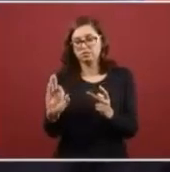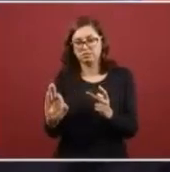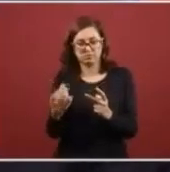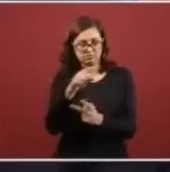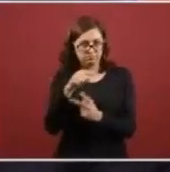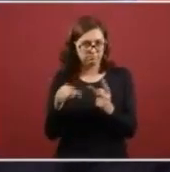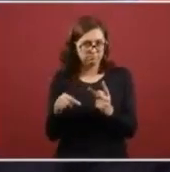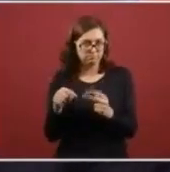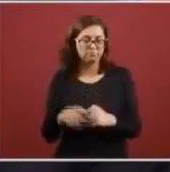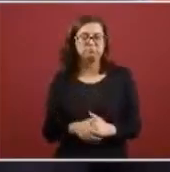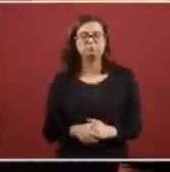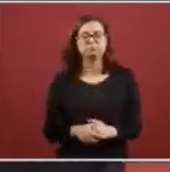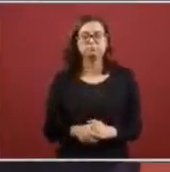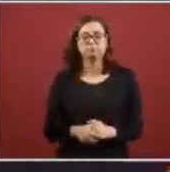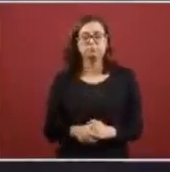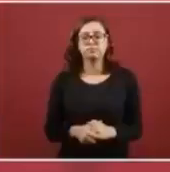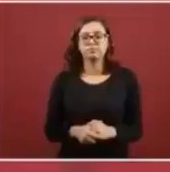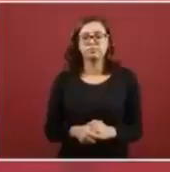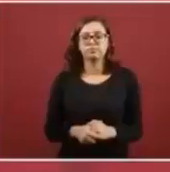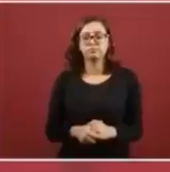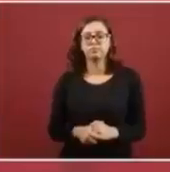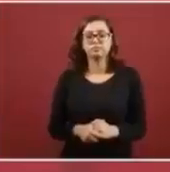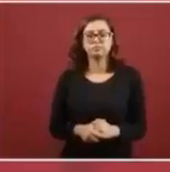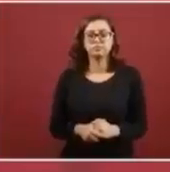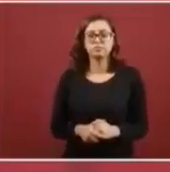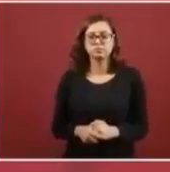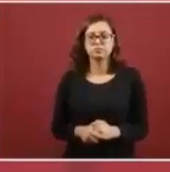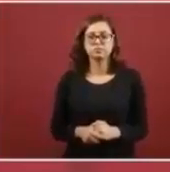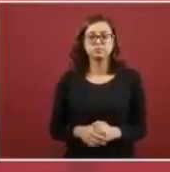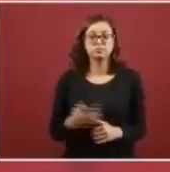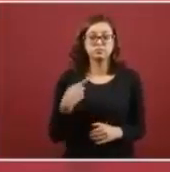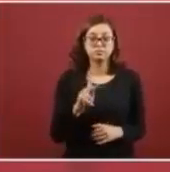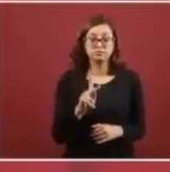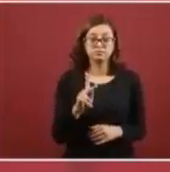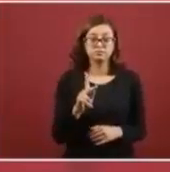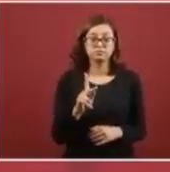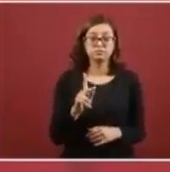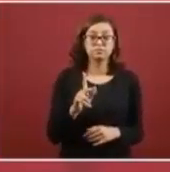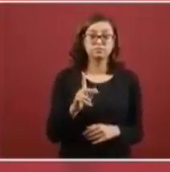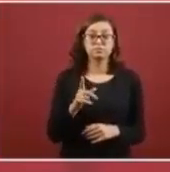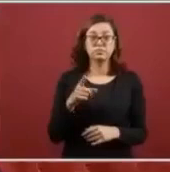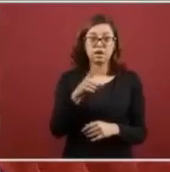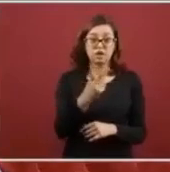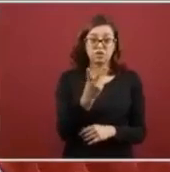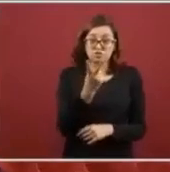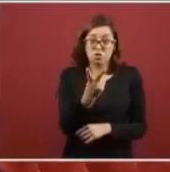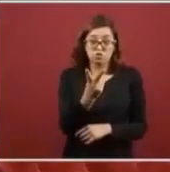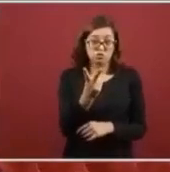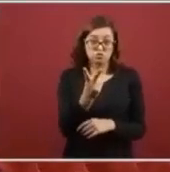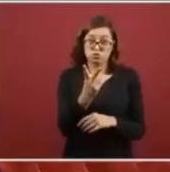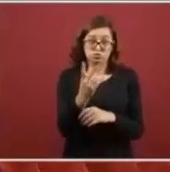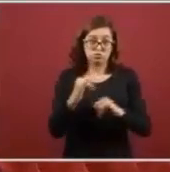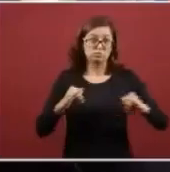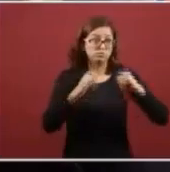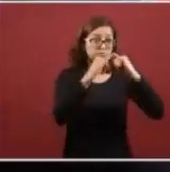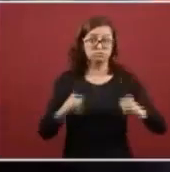Judicatura, aunque no dejan de ser órganos cupulares,